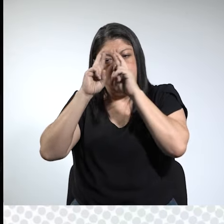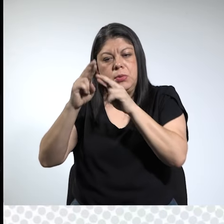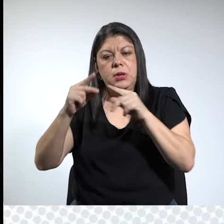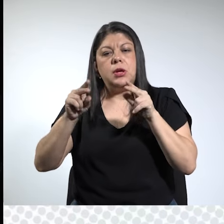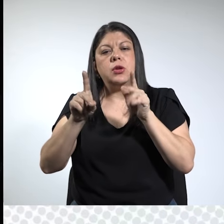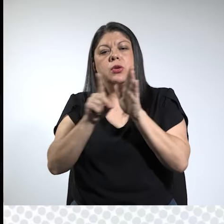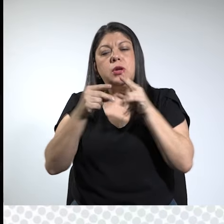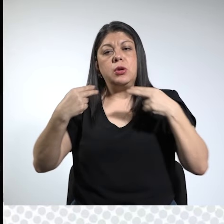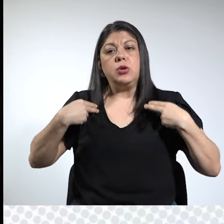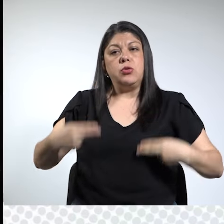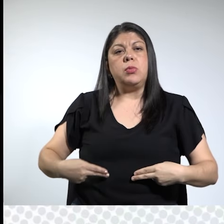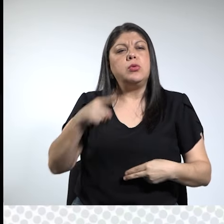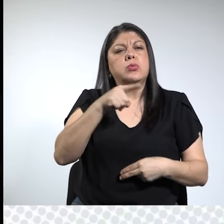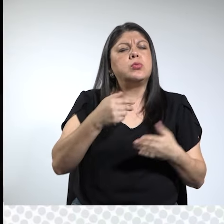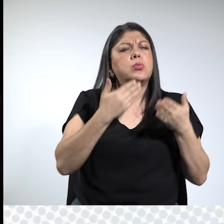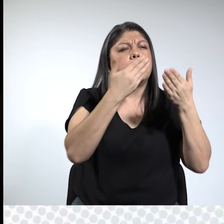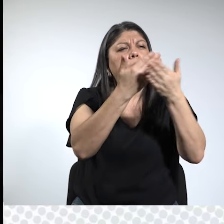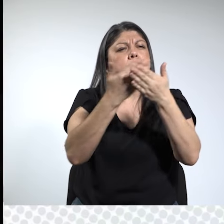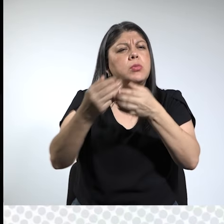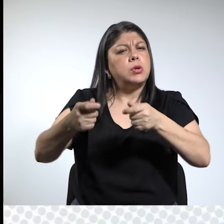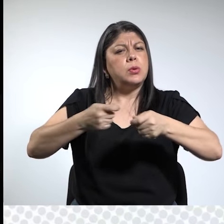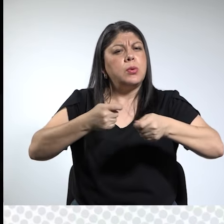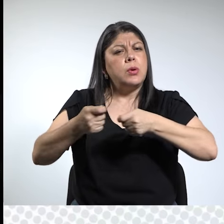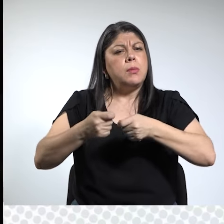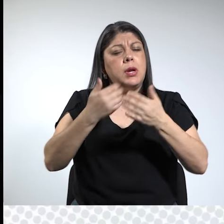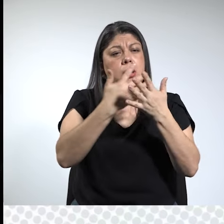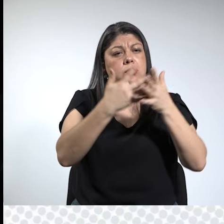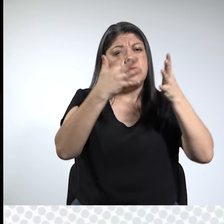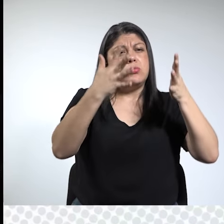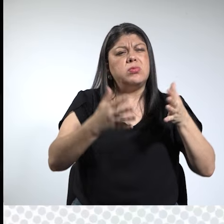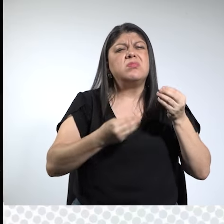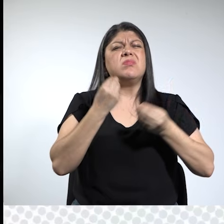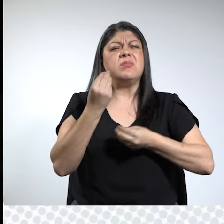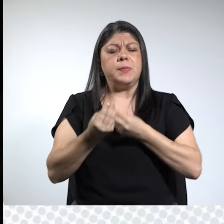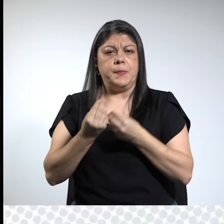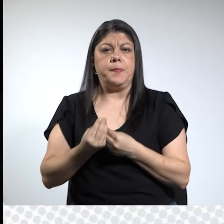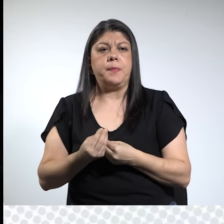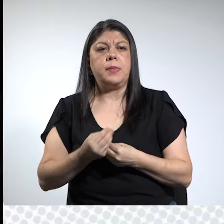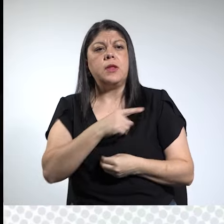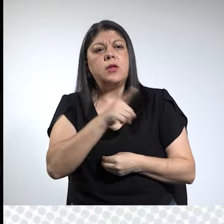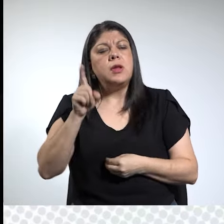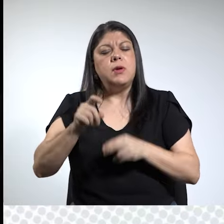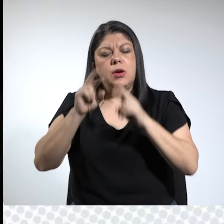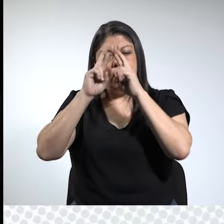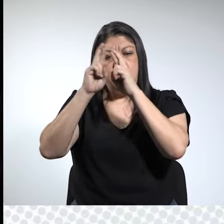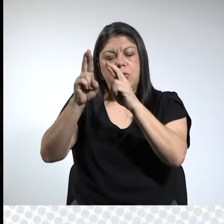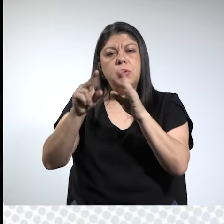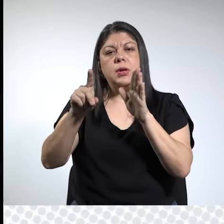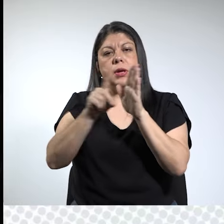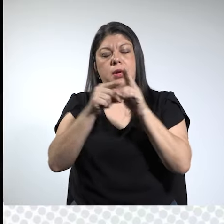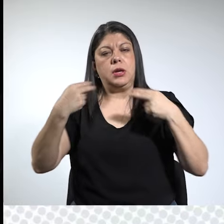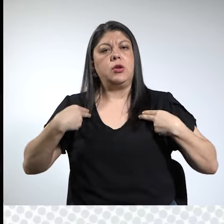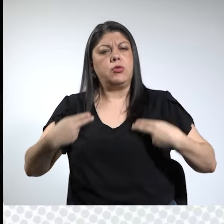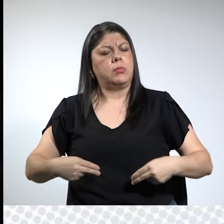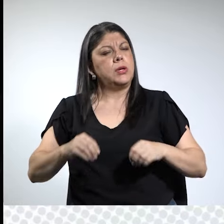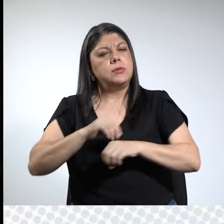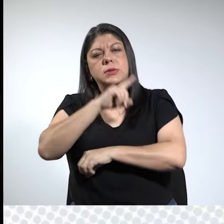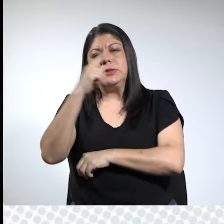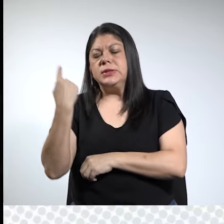humanos. ¿Cuál sería su propuesta para el manejo de la población privada de libertad? Hay que respetar sus derechos humanos,